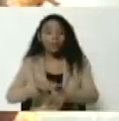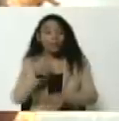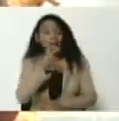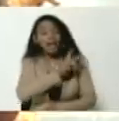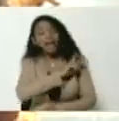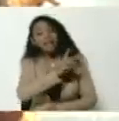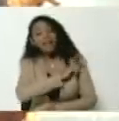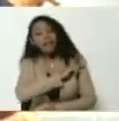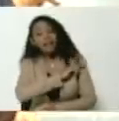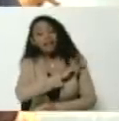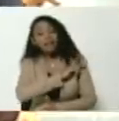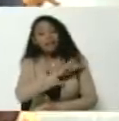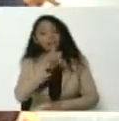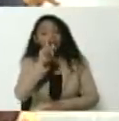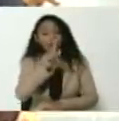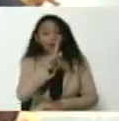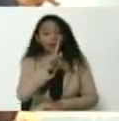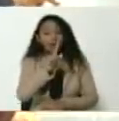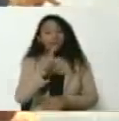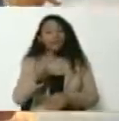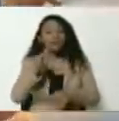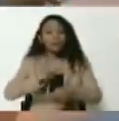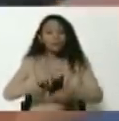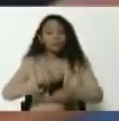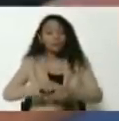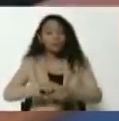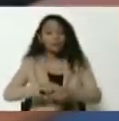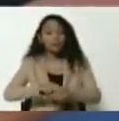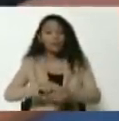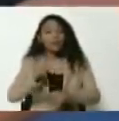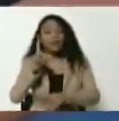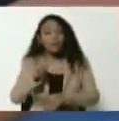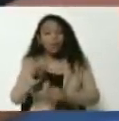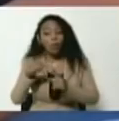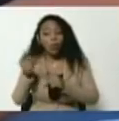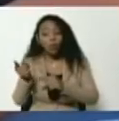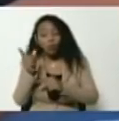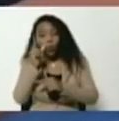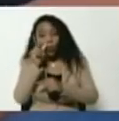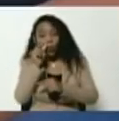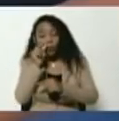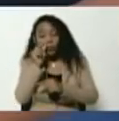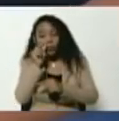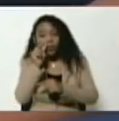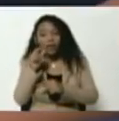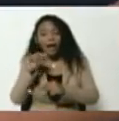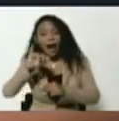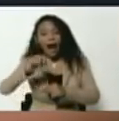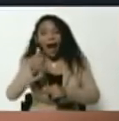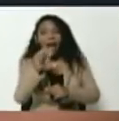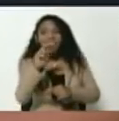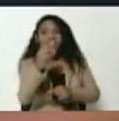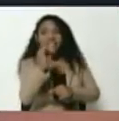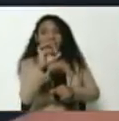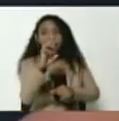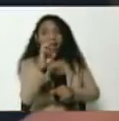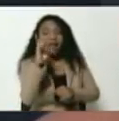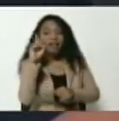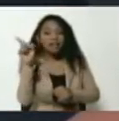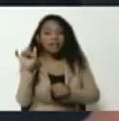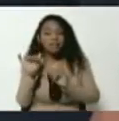de la presidencia de Paraguay y un delincuente venezolano llamado Javier Troconis. Y el mismo señor abogado Vidal